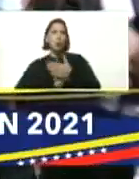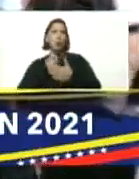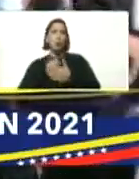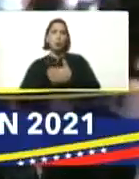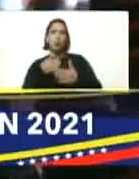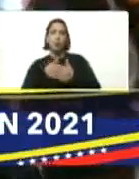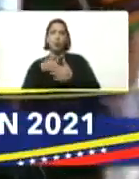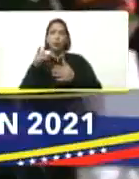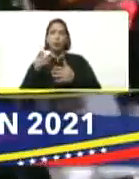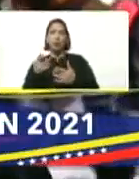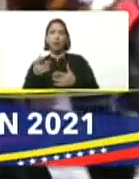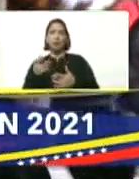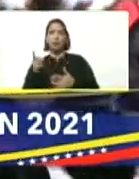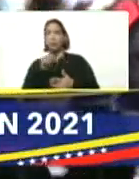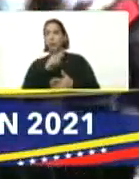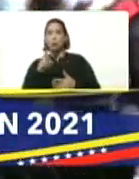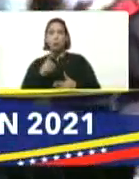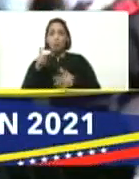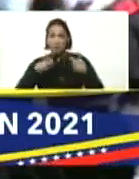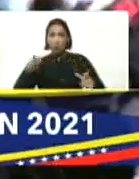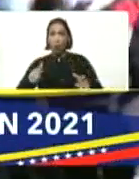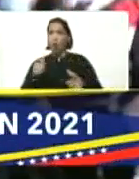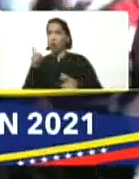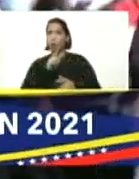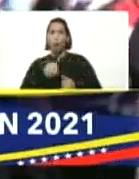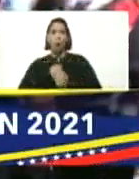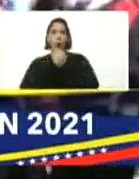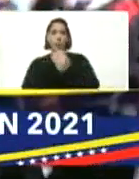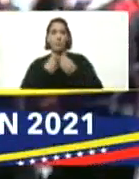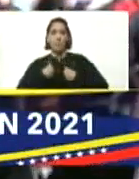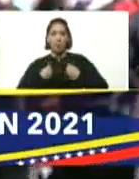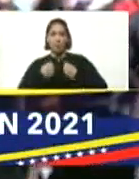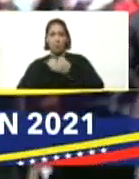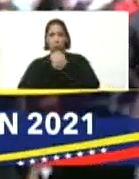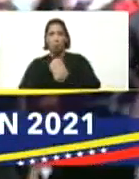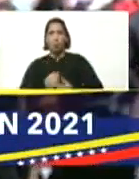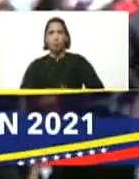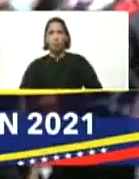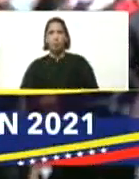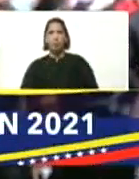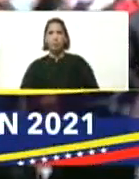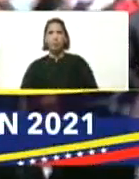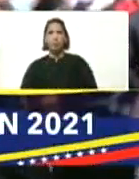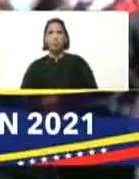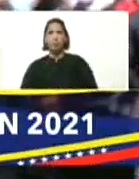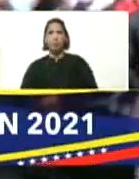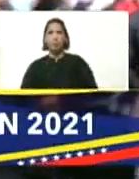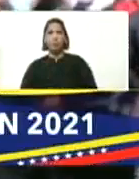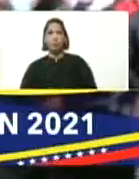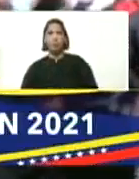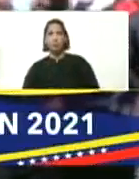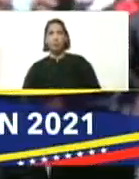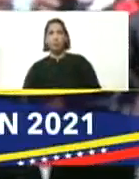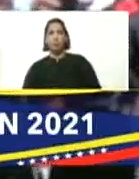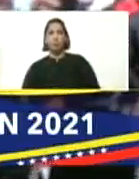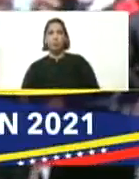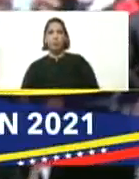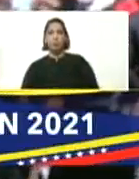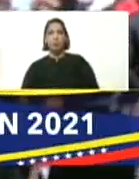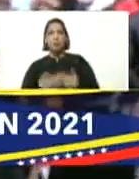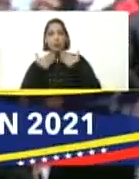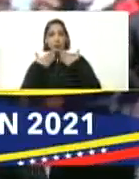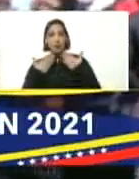aquellos que no aman ni la vida ni el amor. Encore une fois, merci, monsieur le président. Una vez más, muchísimas gracias,